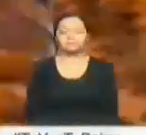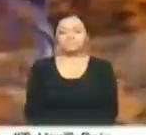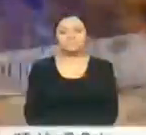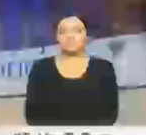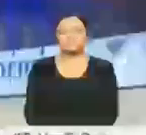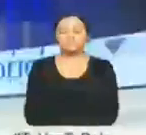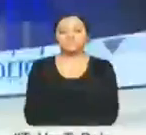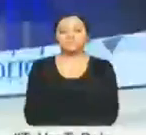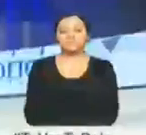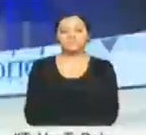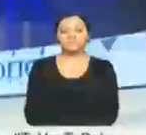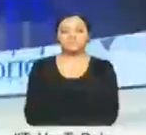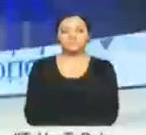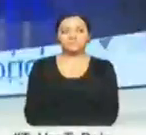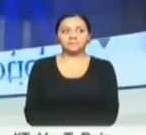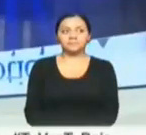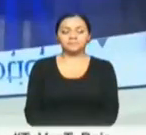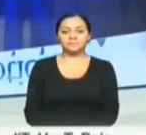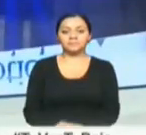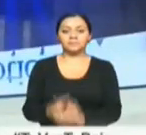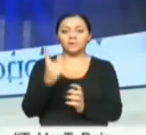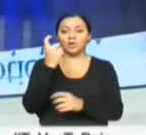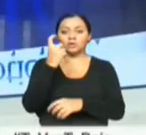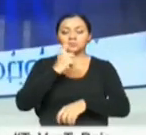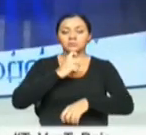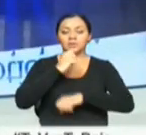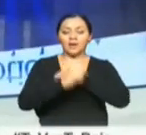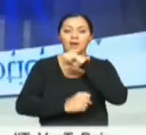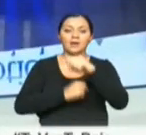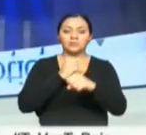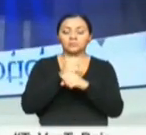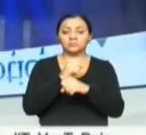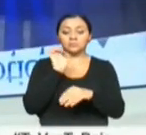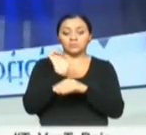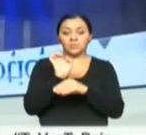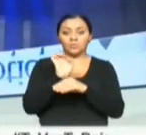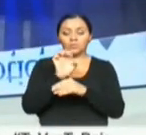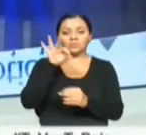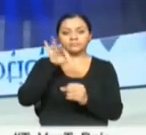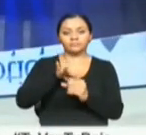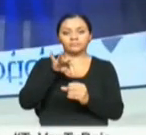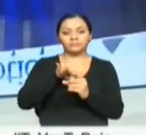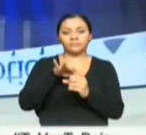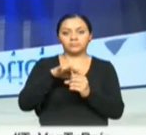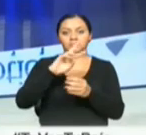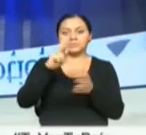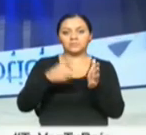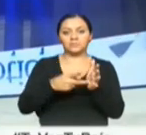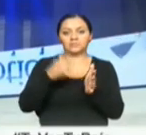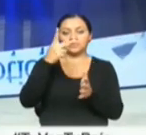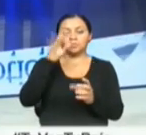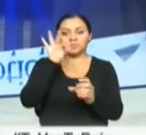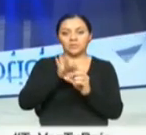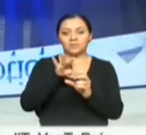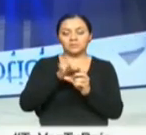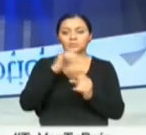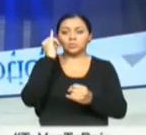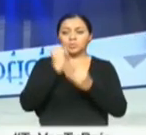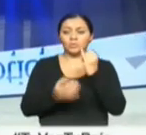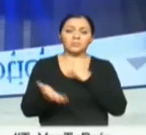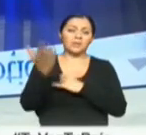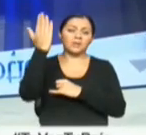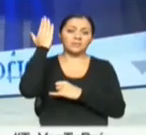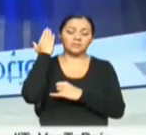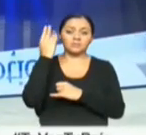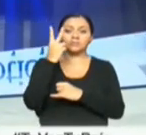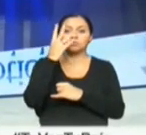Ciudadano. Después de 11 años, los ecuatorianos regresaron a las urnas en segunda vuelta electoral. La última ocasión que se